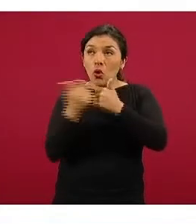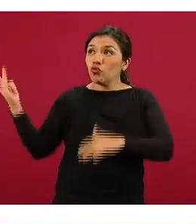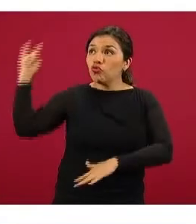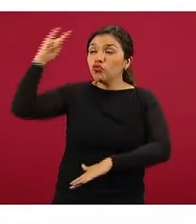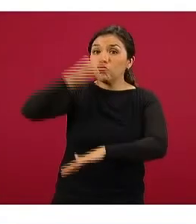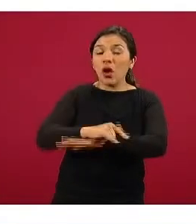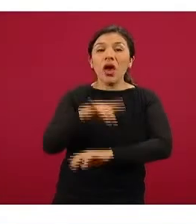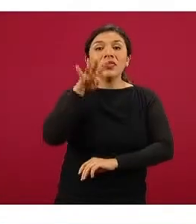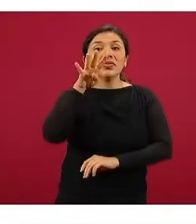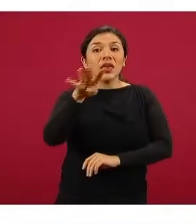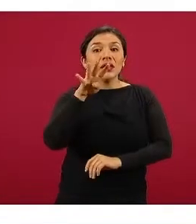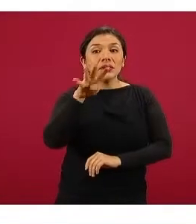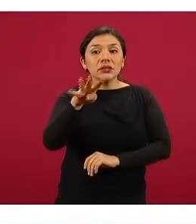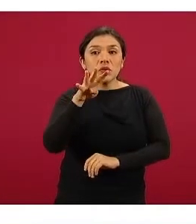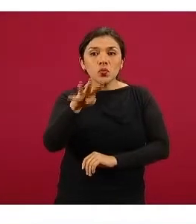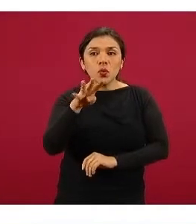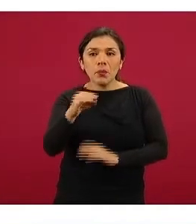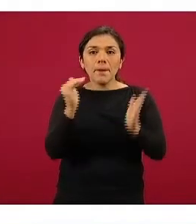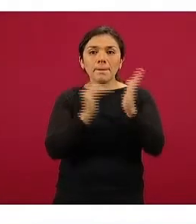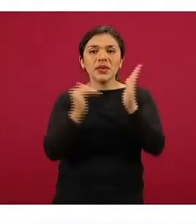de